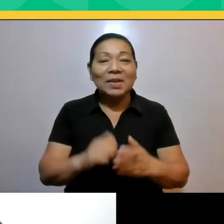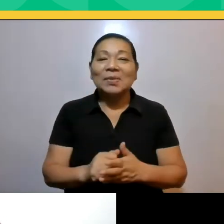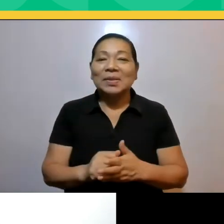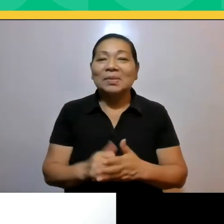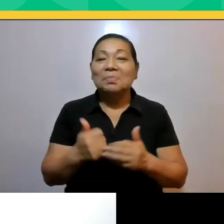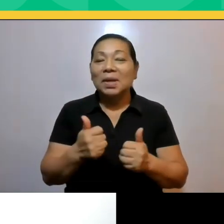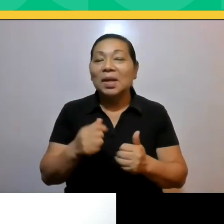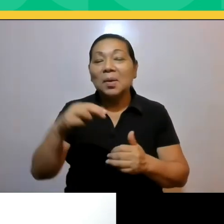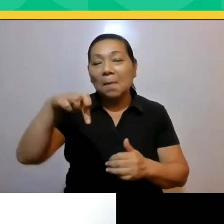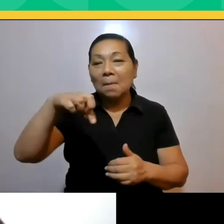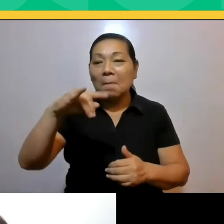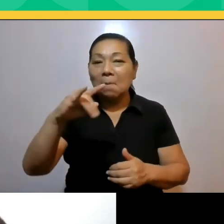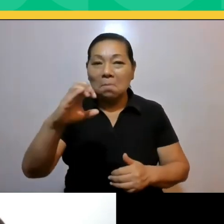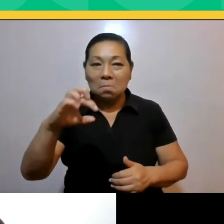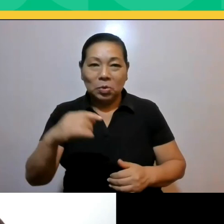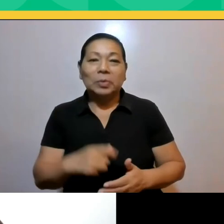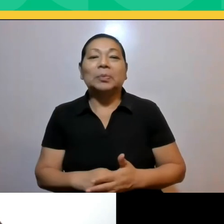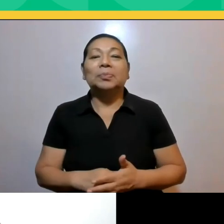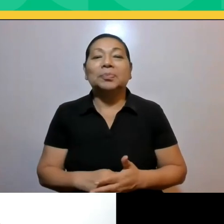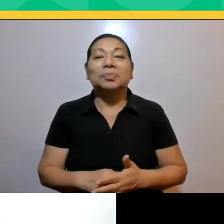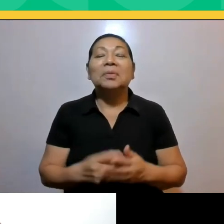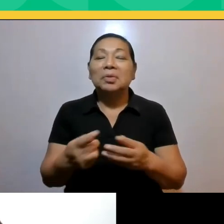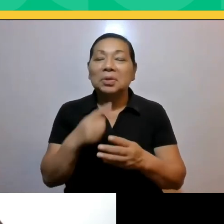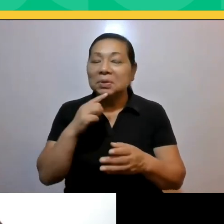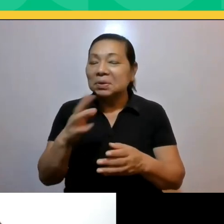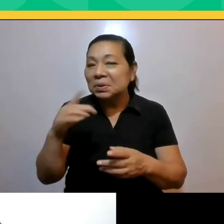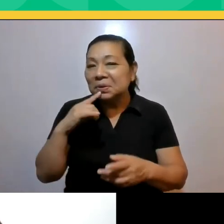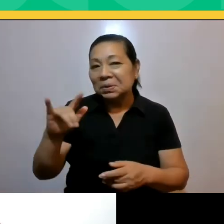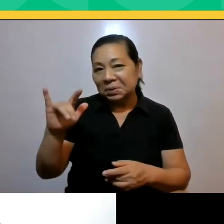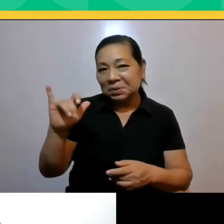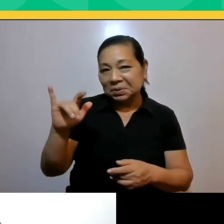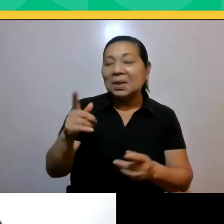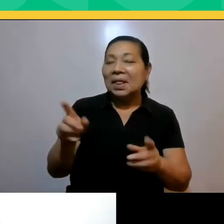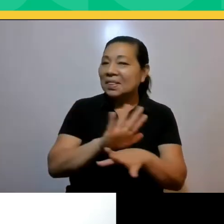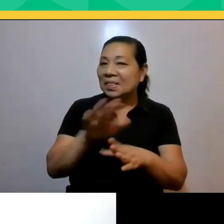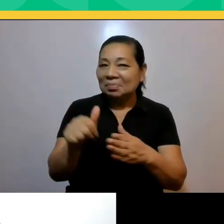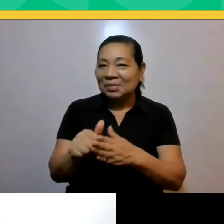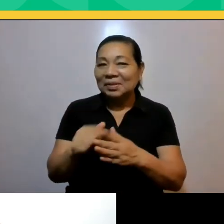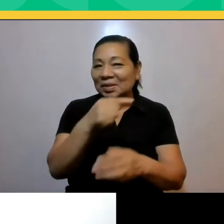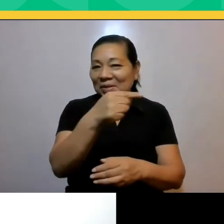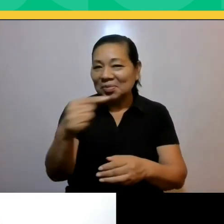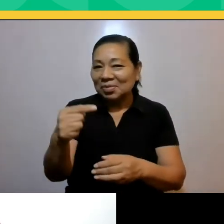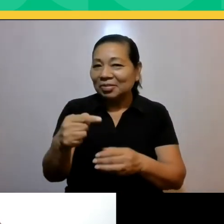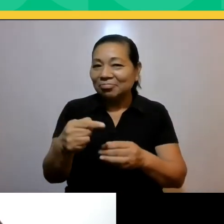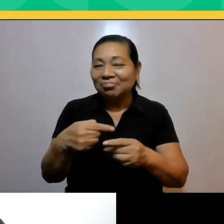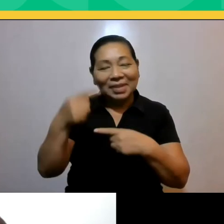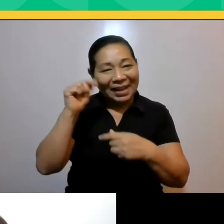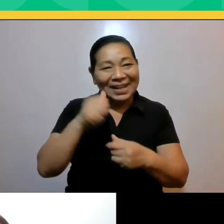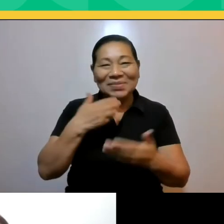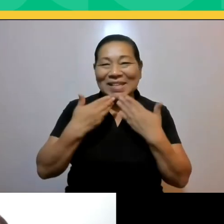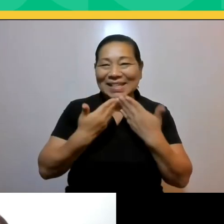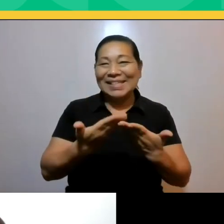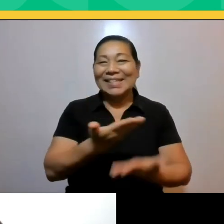PUC, en la página de Instagram también, y de todas maneras durante la semana les vamos a ir recordando. Muchas gracias.